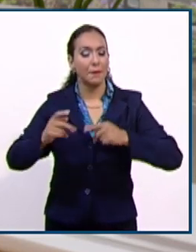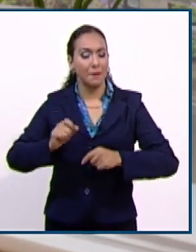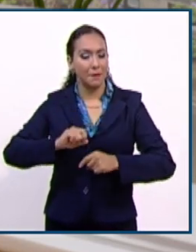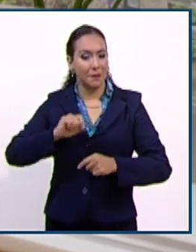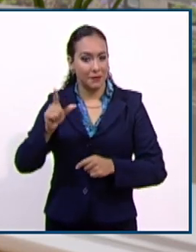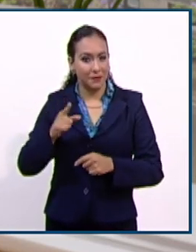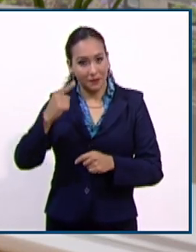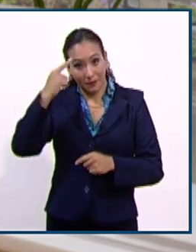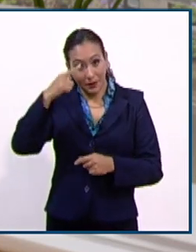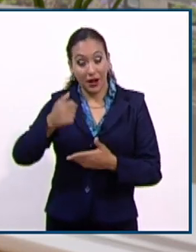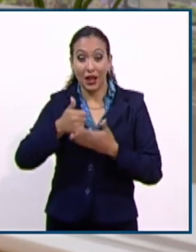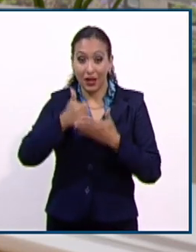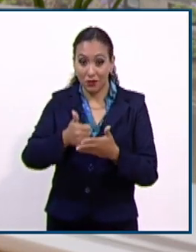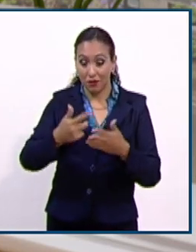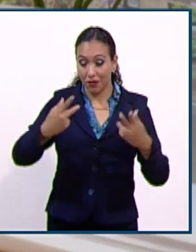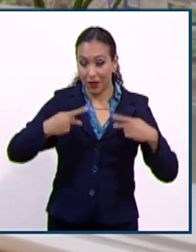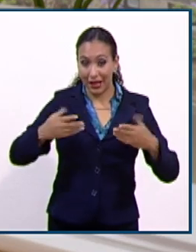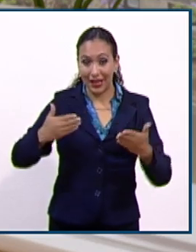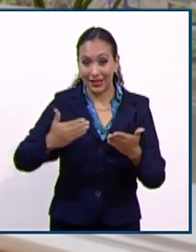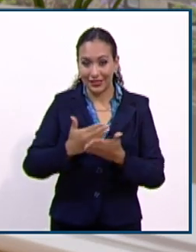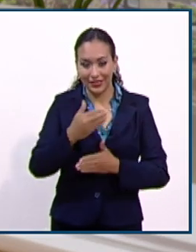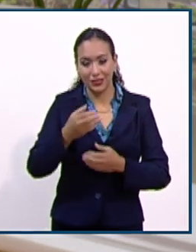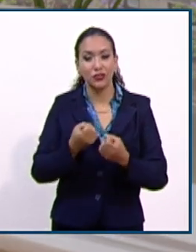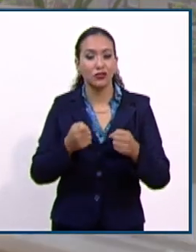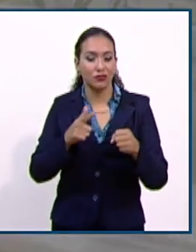garantizar a la sociedad una justicia de calidad.